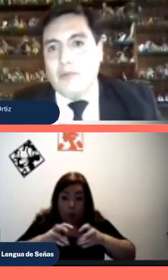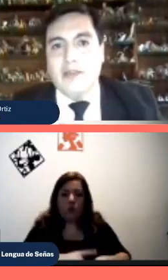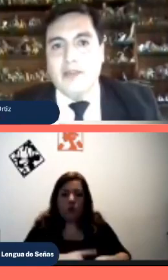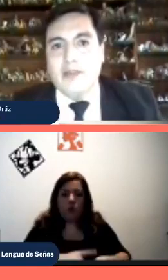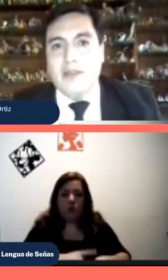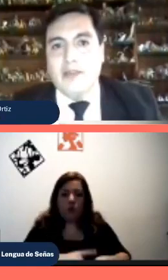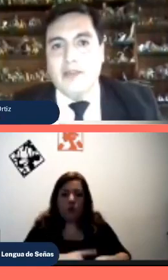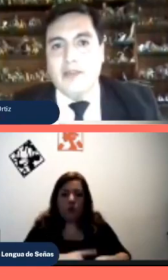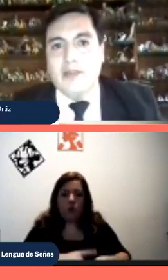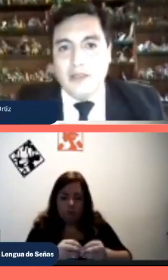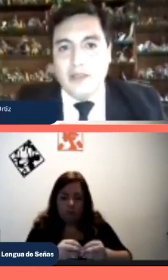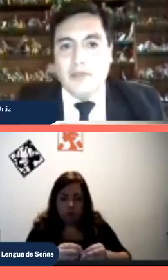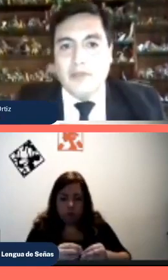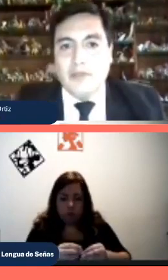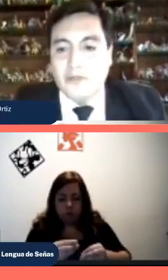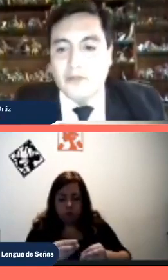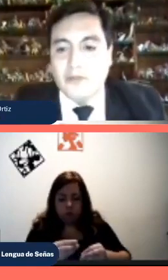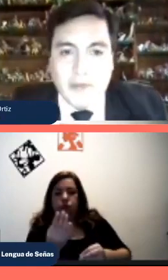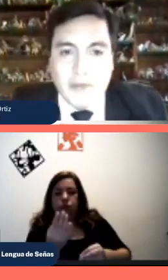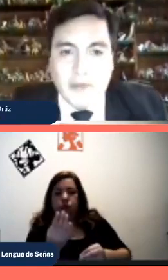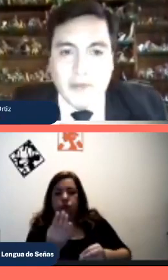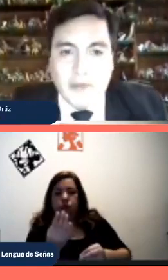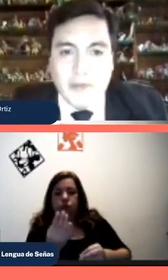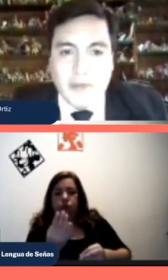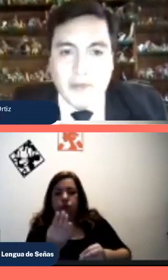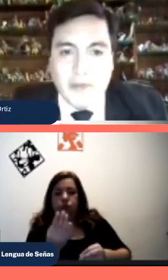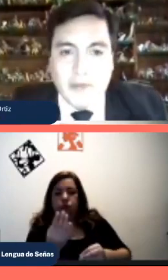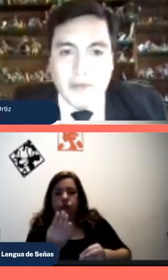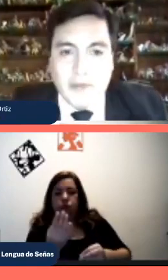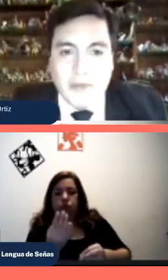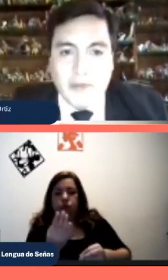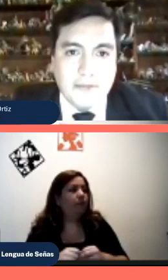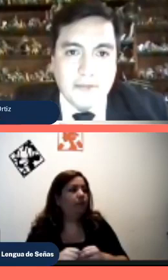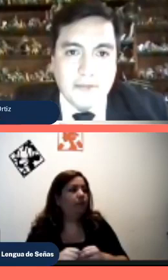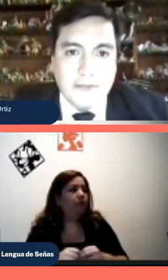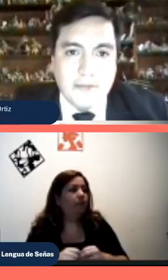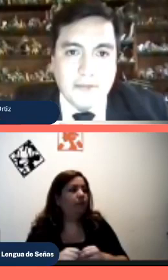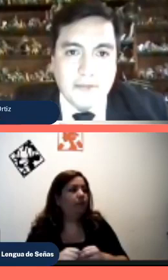salía y empezaba su vida para ir a tomar aire.